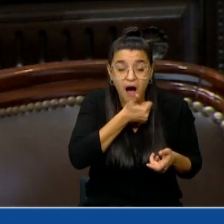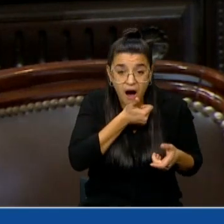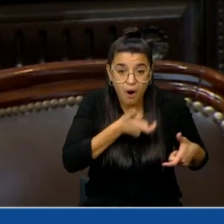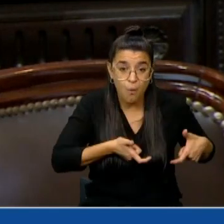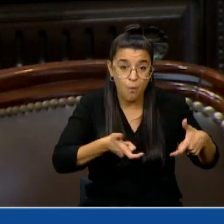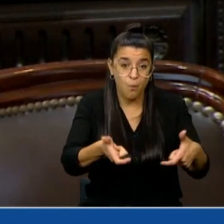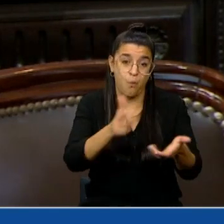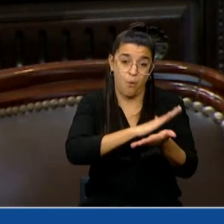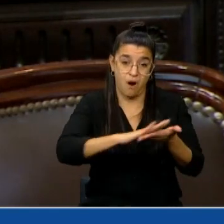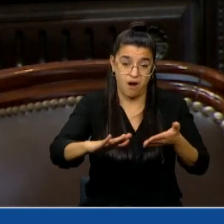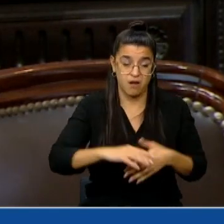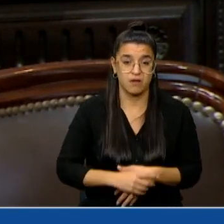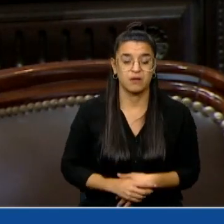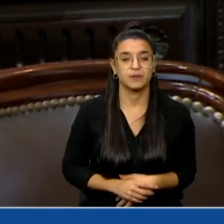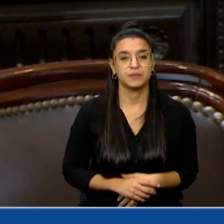y saneamiento.